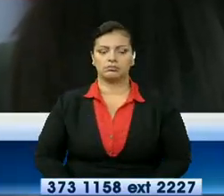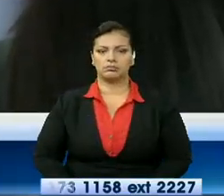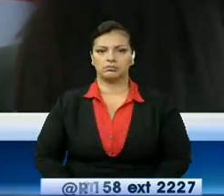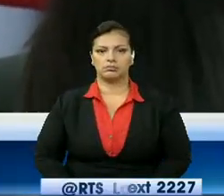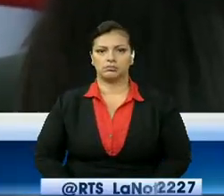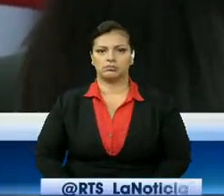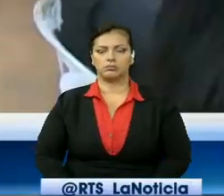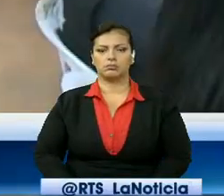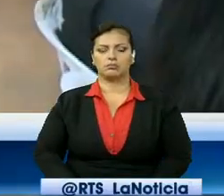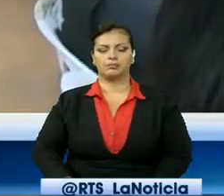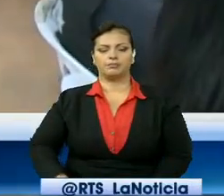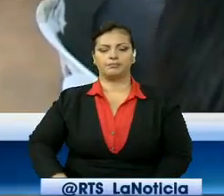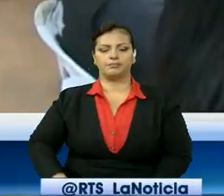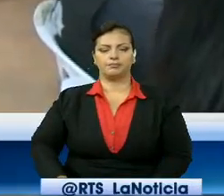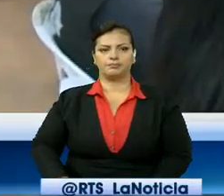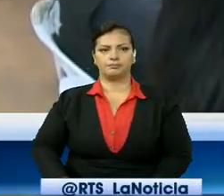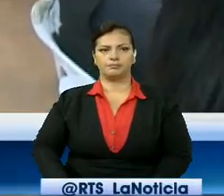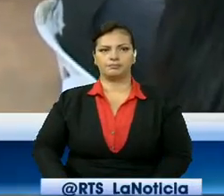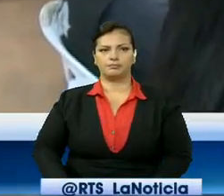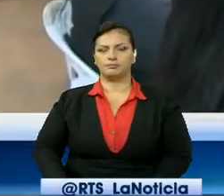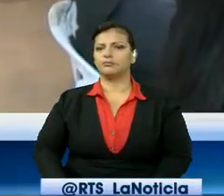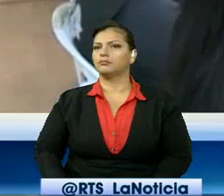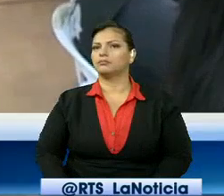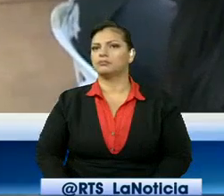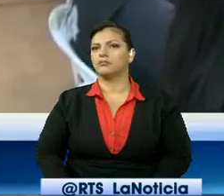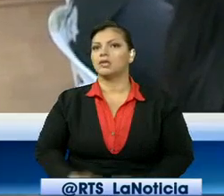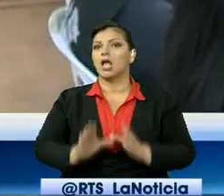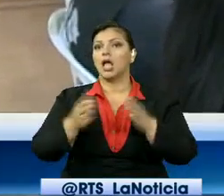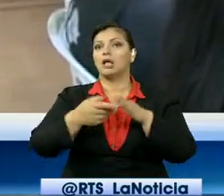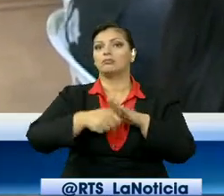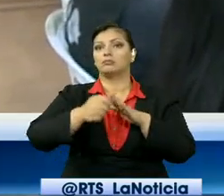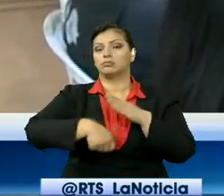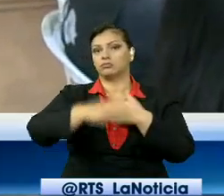El tribunal no ha aceptado